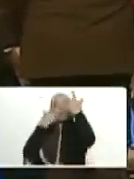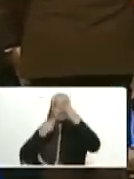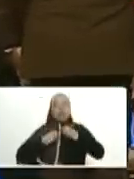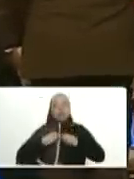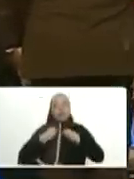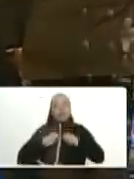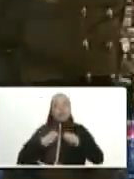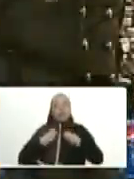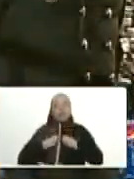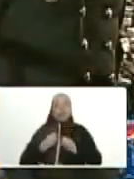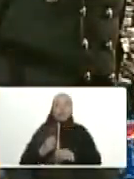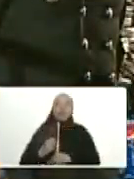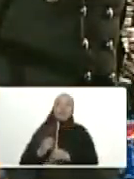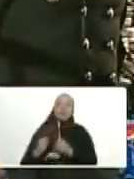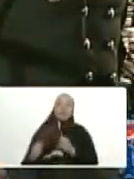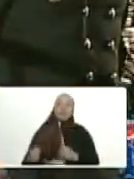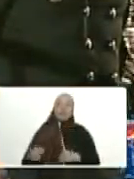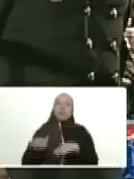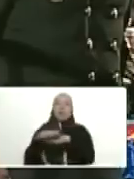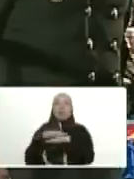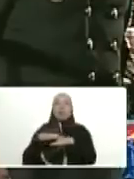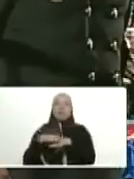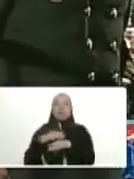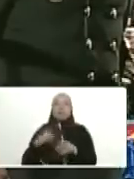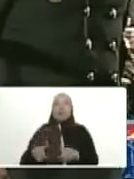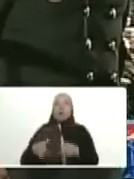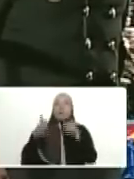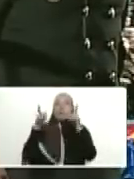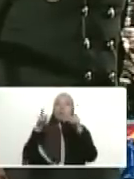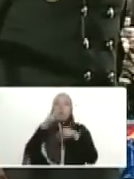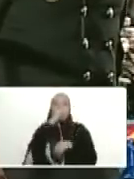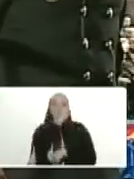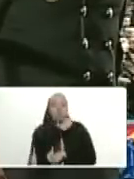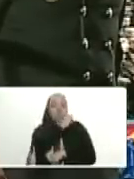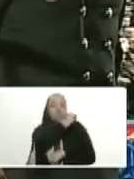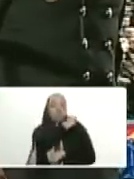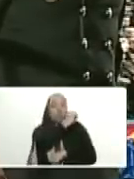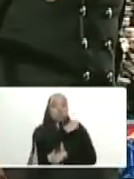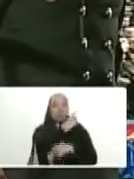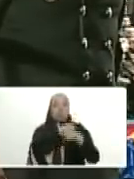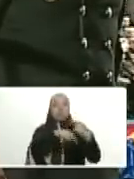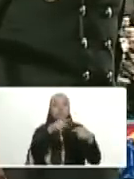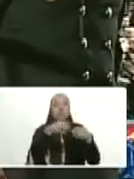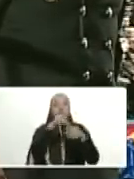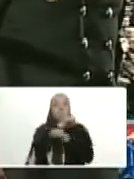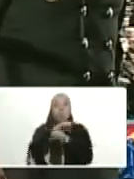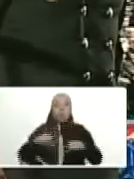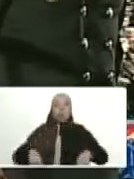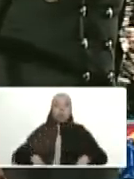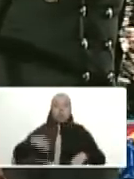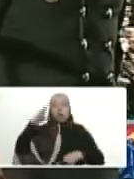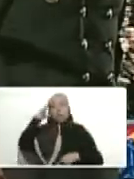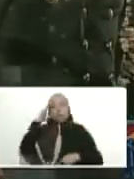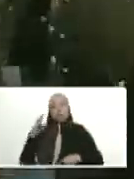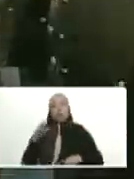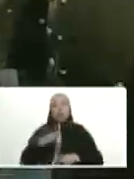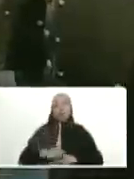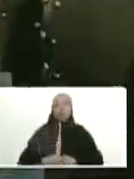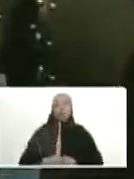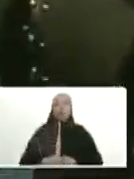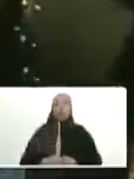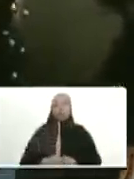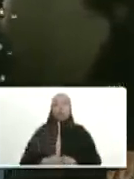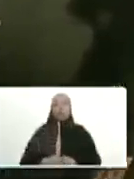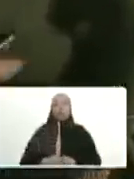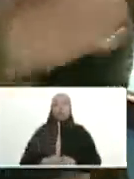Buenas tardes, mi comandante jefe. Permiso para recibir el grado de mayor y capitán de corbeta de la Fuerza Armada Nacional Bolivariana.